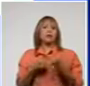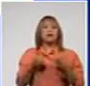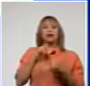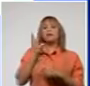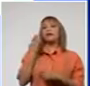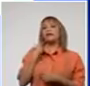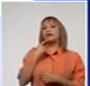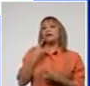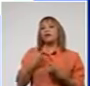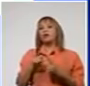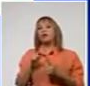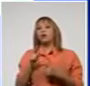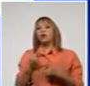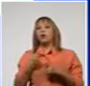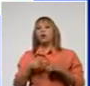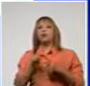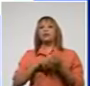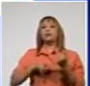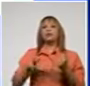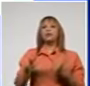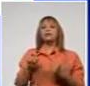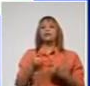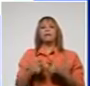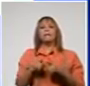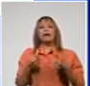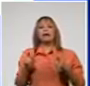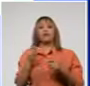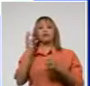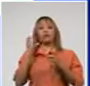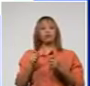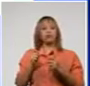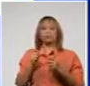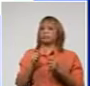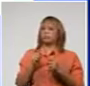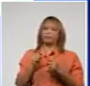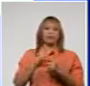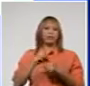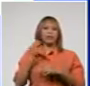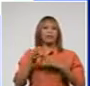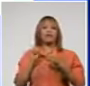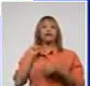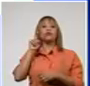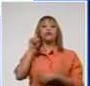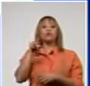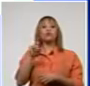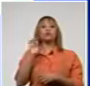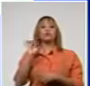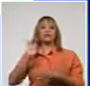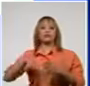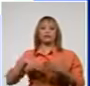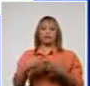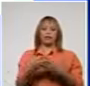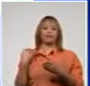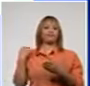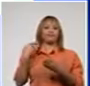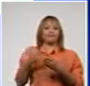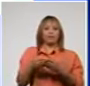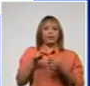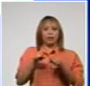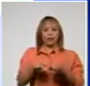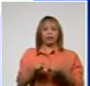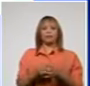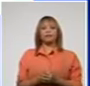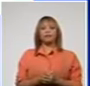de otra provincia hubo mayor número, nos estamos refiriendo a los últimos 15 días. Y en el caso de La